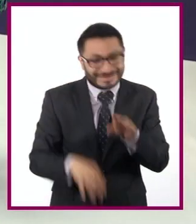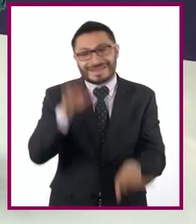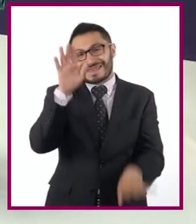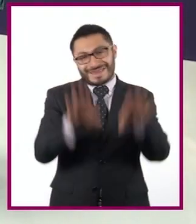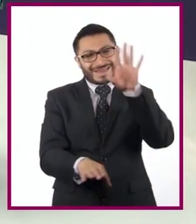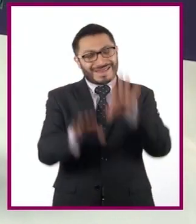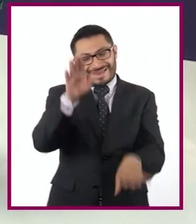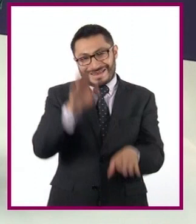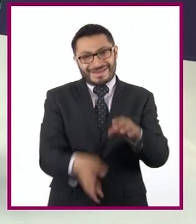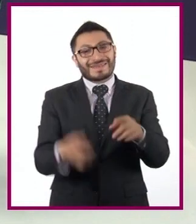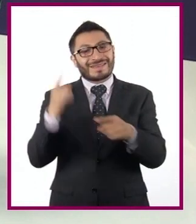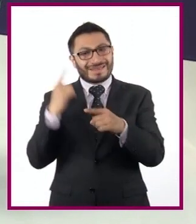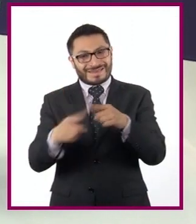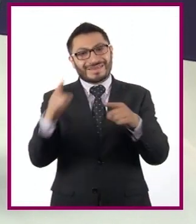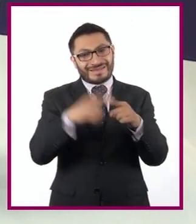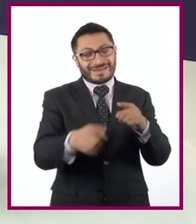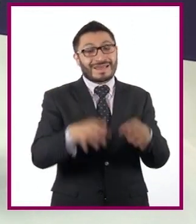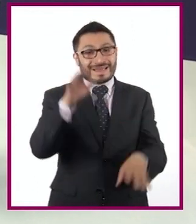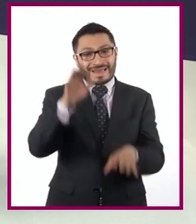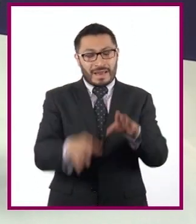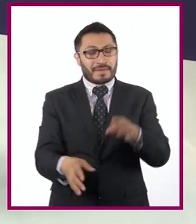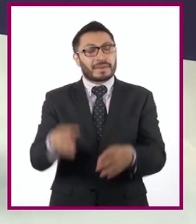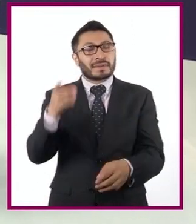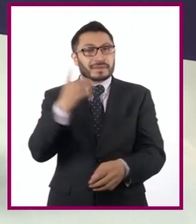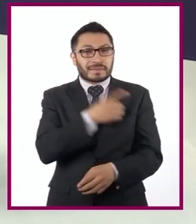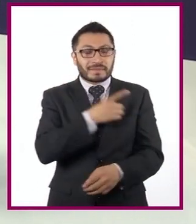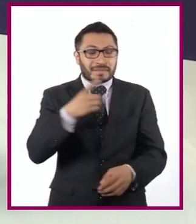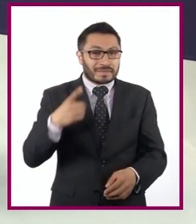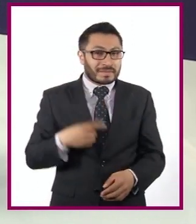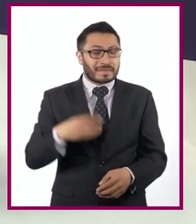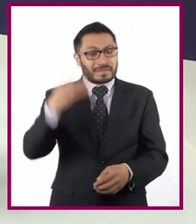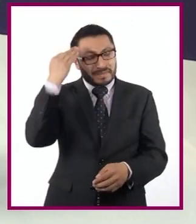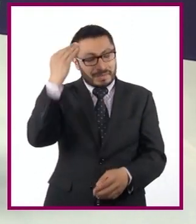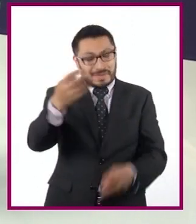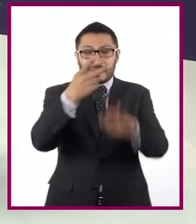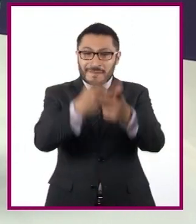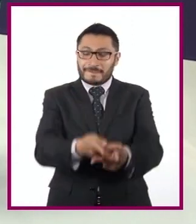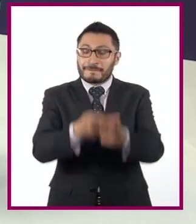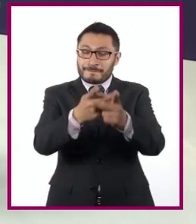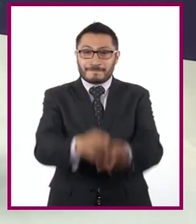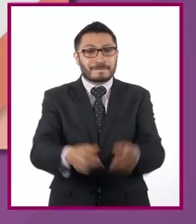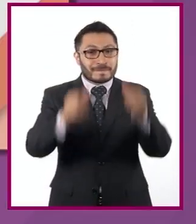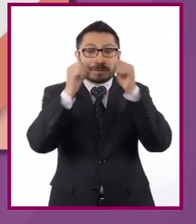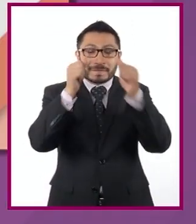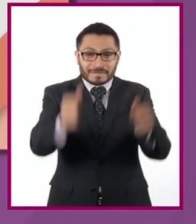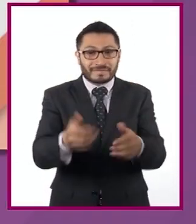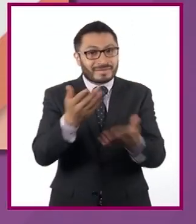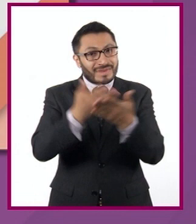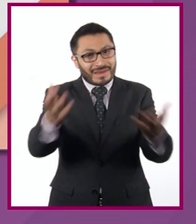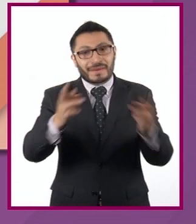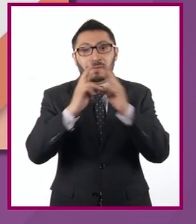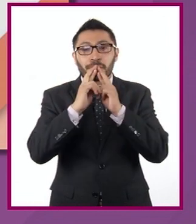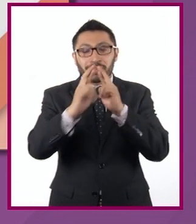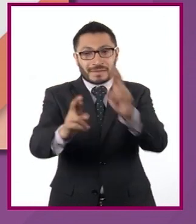tenemos oportunidad de escuchar todas las variantes dialectales. Ahora veamos las respuestas.